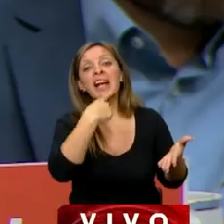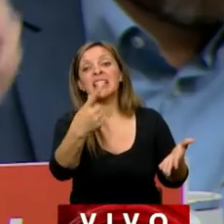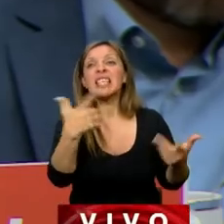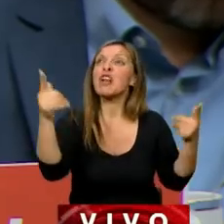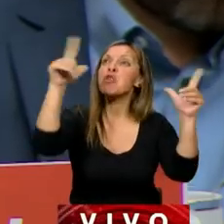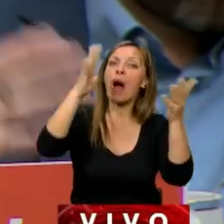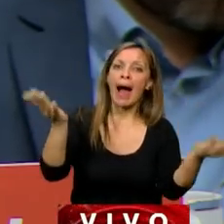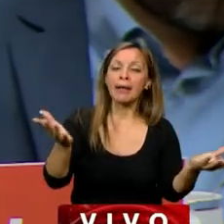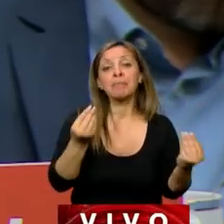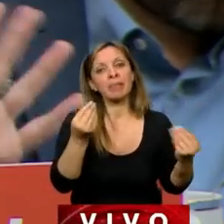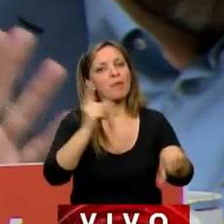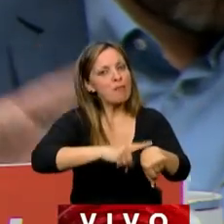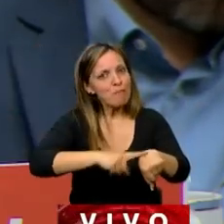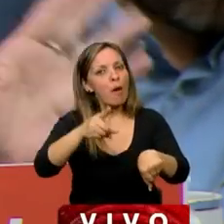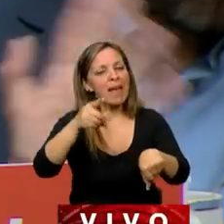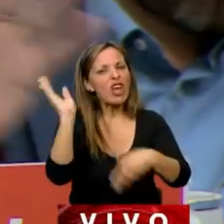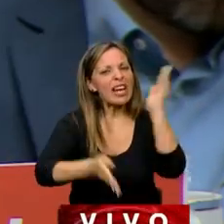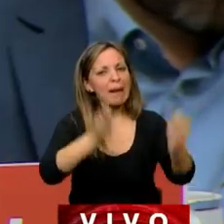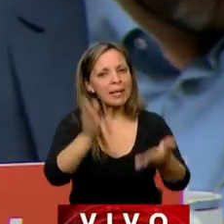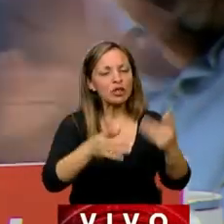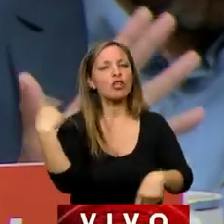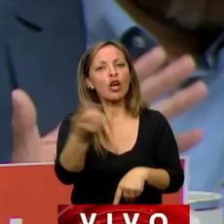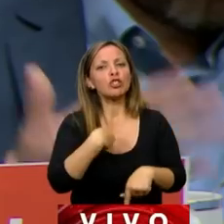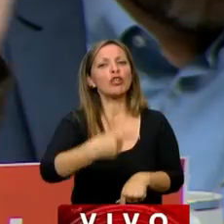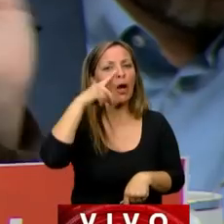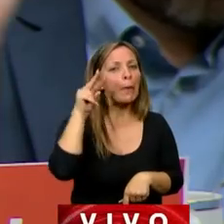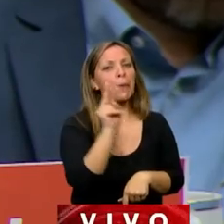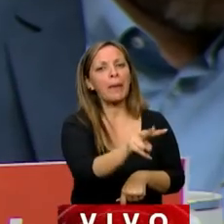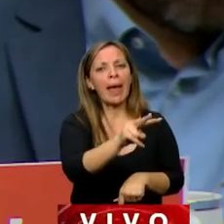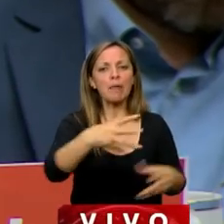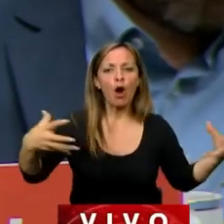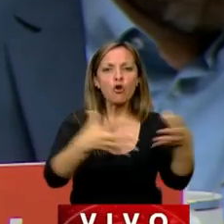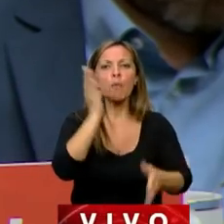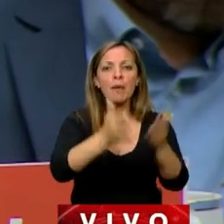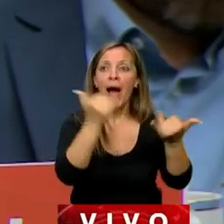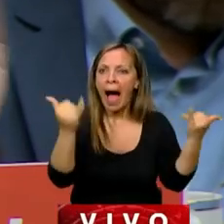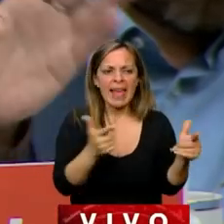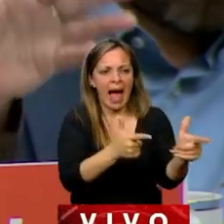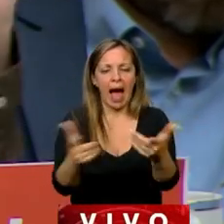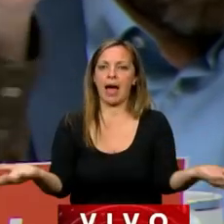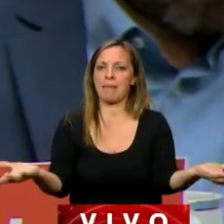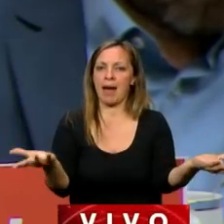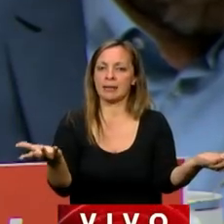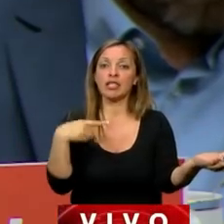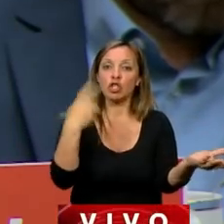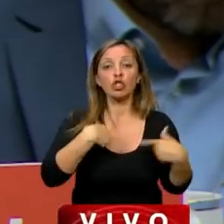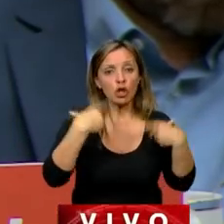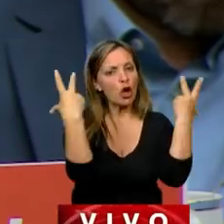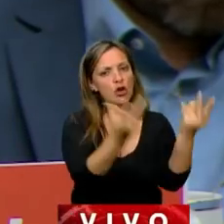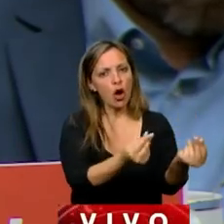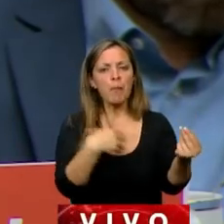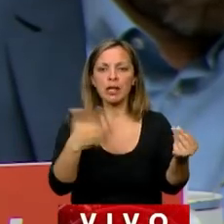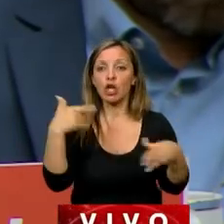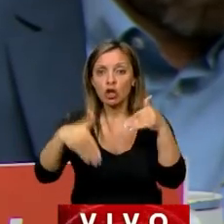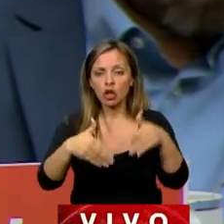qué tirar, porque a la hora de la represión vemos que las fuerzas represivas tienen armas de sobra. Estamos en contra y por eso